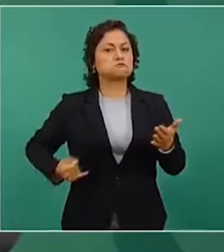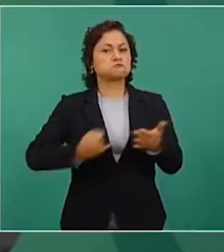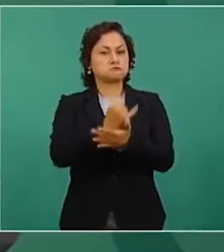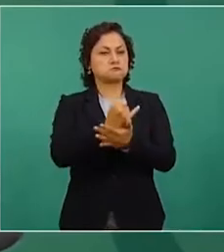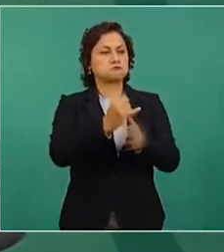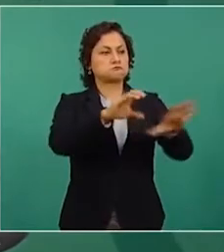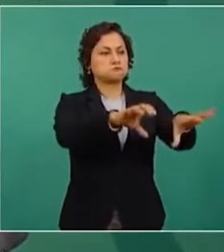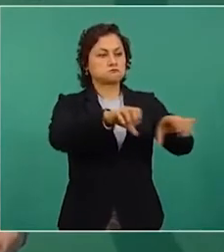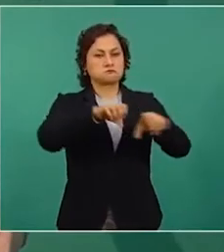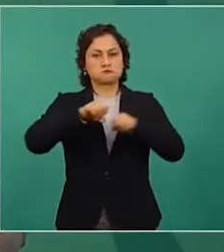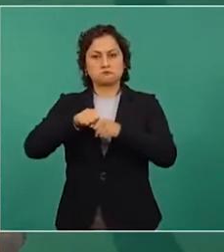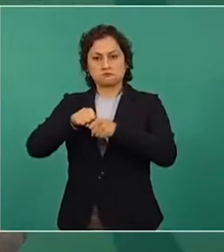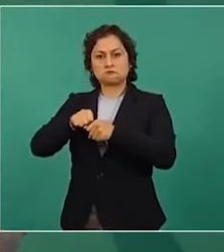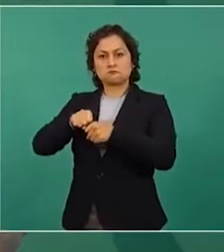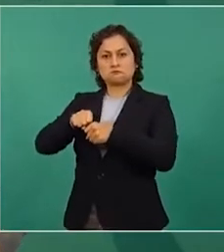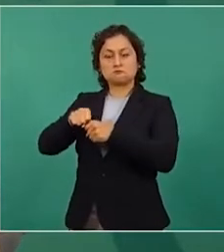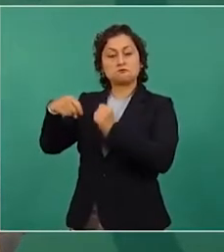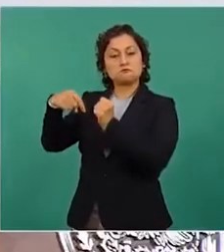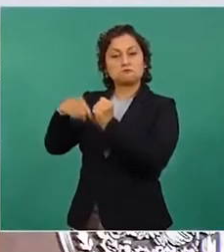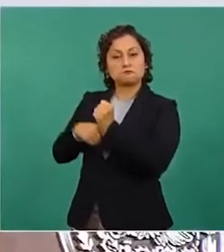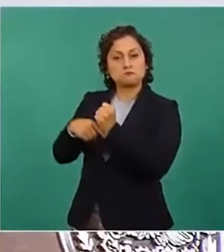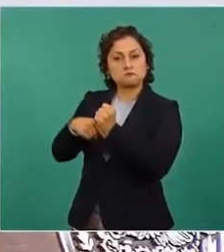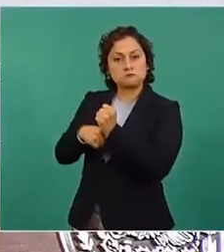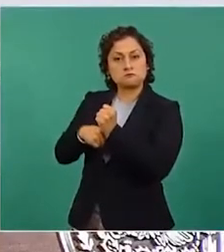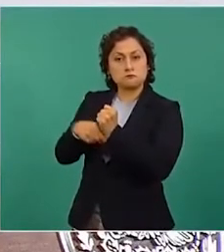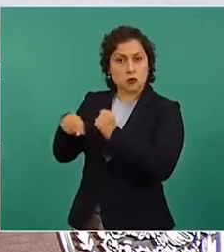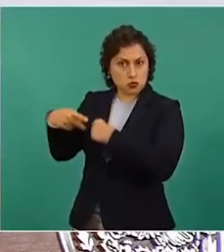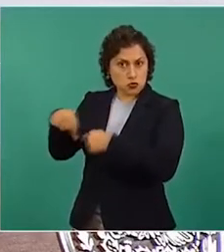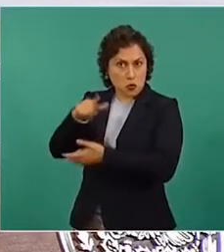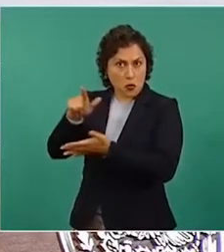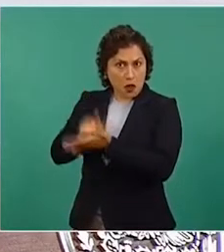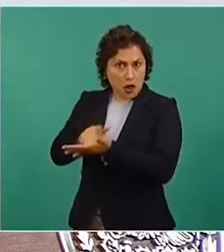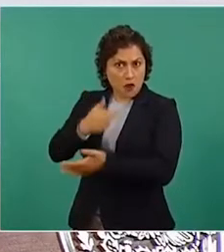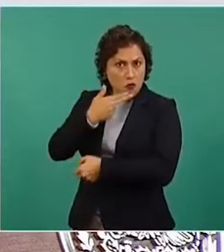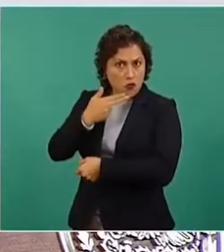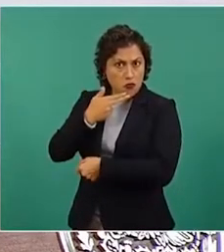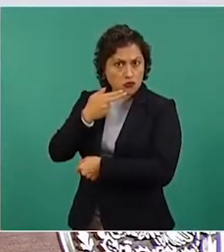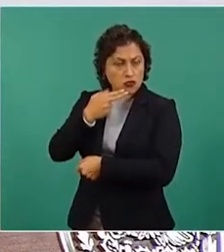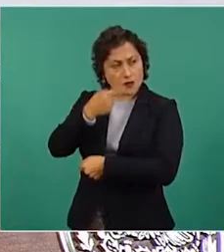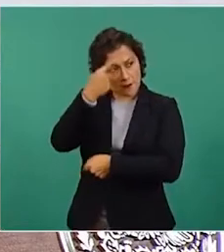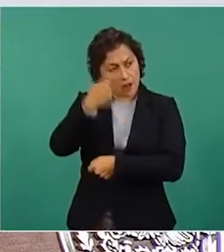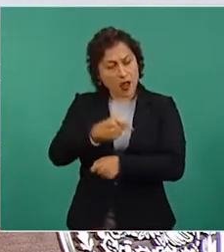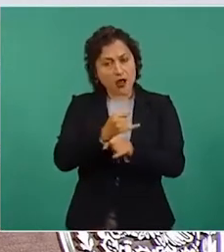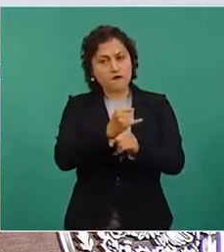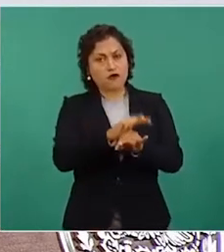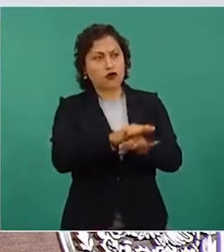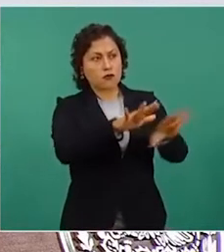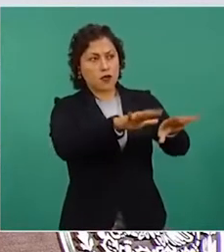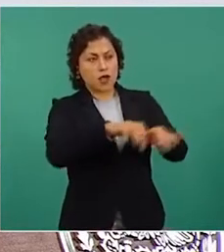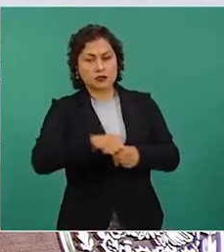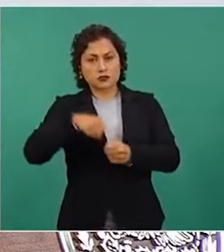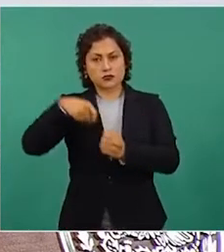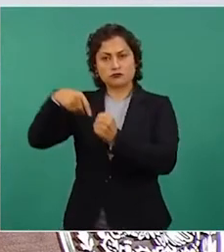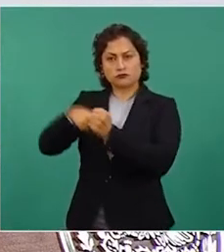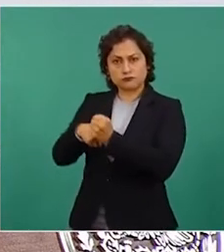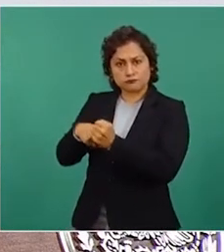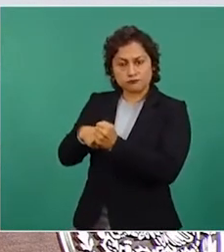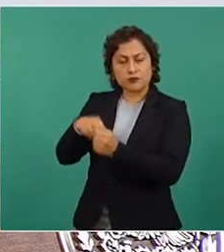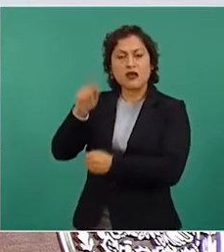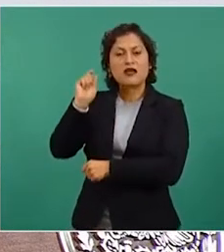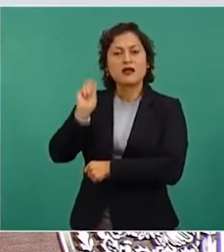ocultar legalmente toda la información de quienes se beneficiaron con